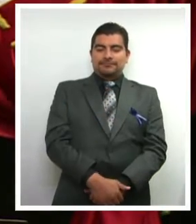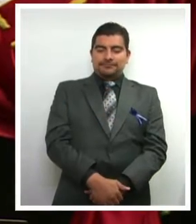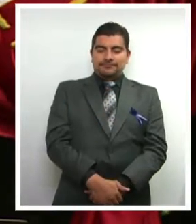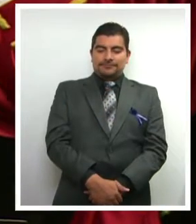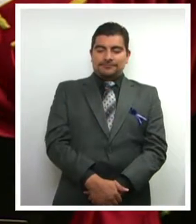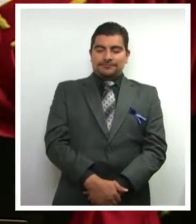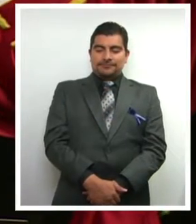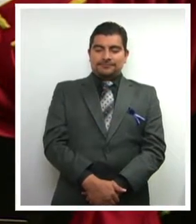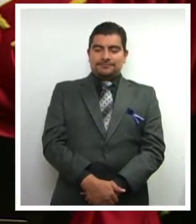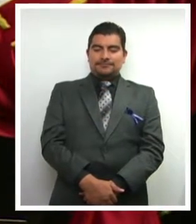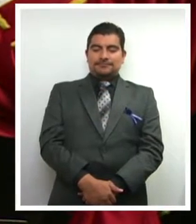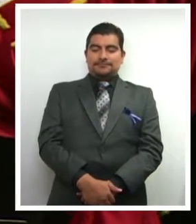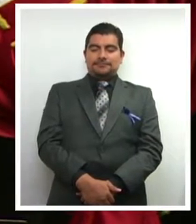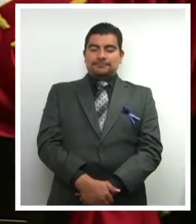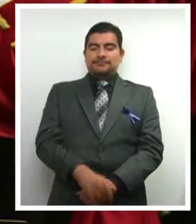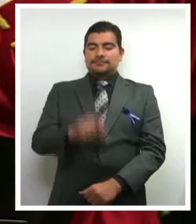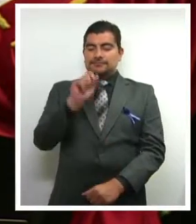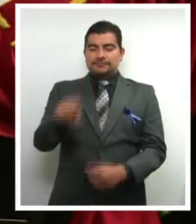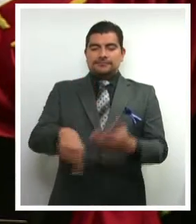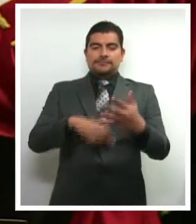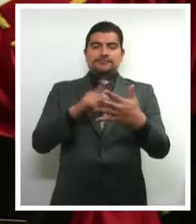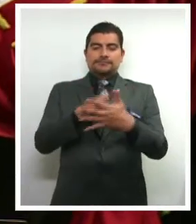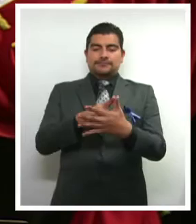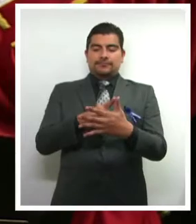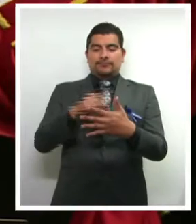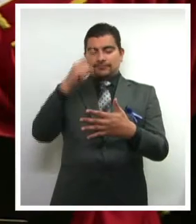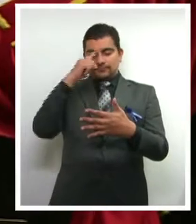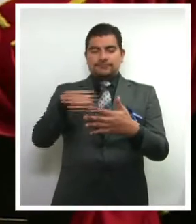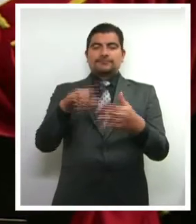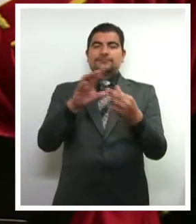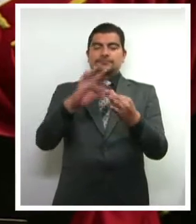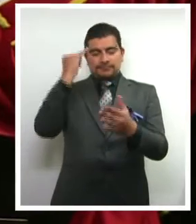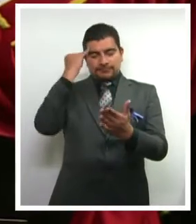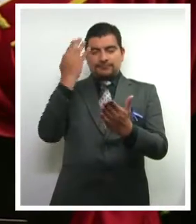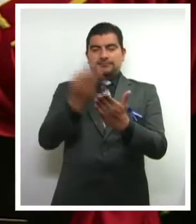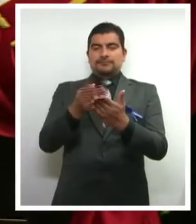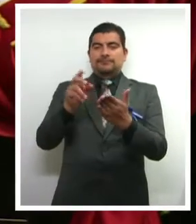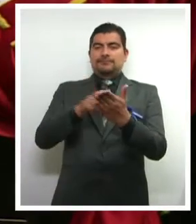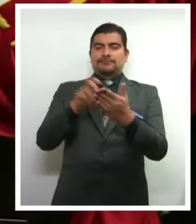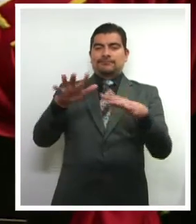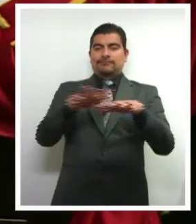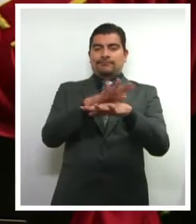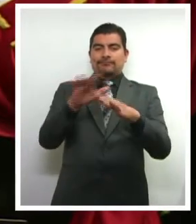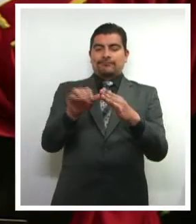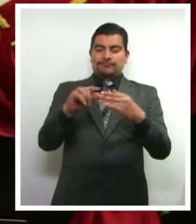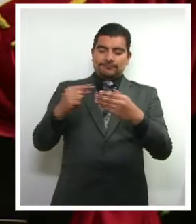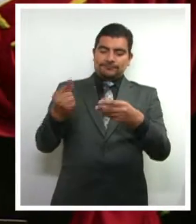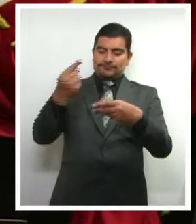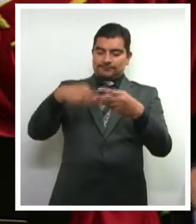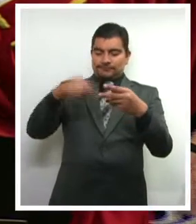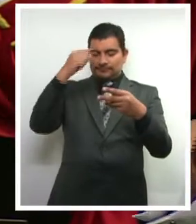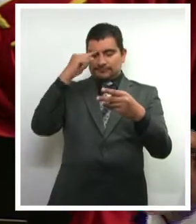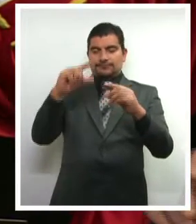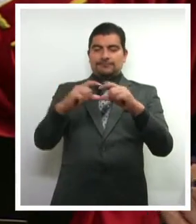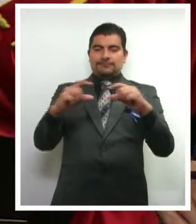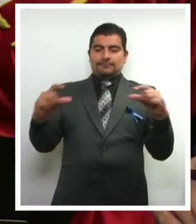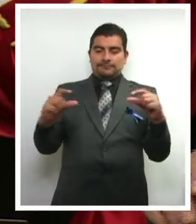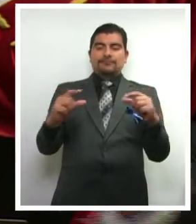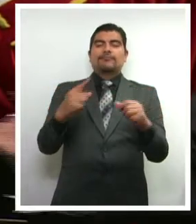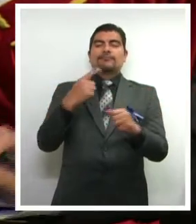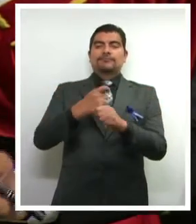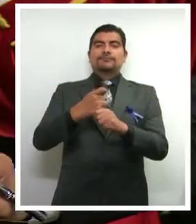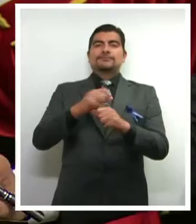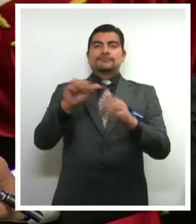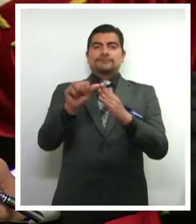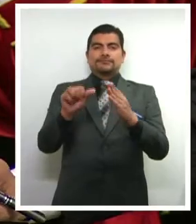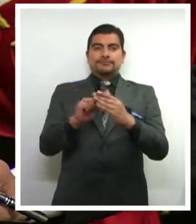México. 5. Con proyecto de decreto por el que se reforma el preámbulo al párrafo primero del artículo